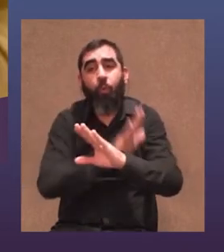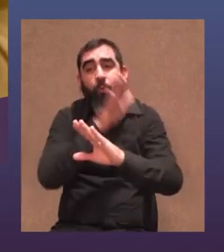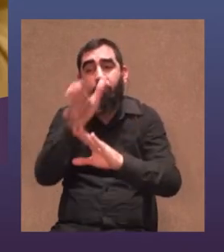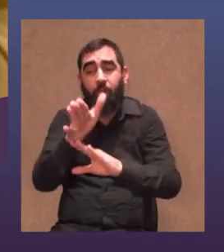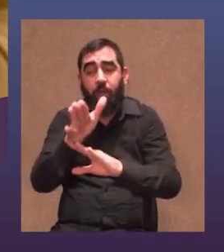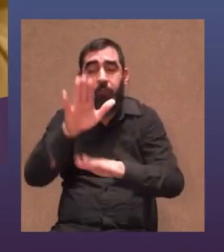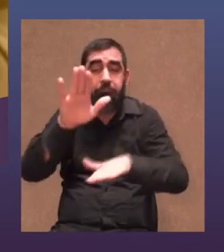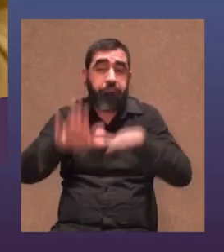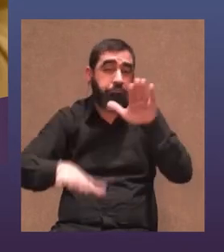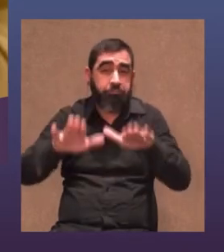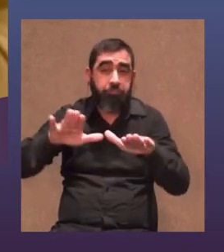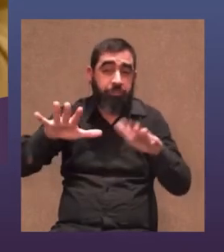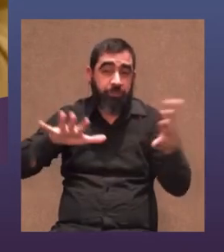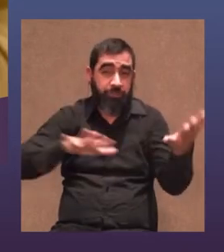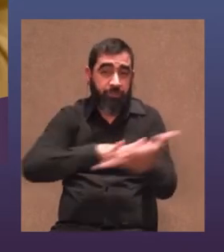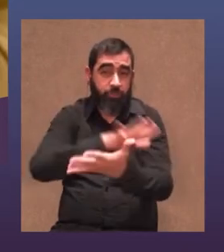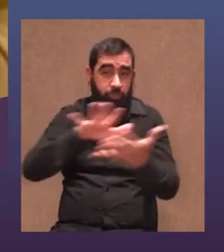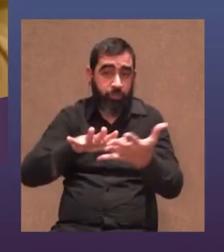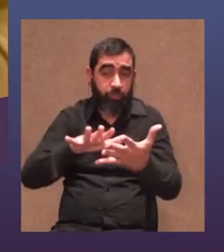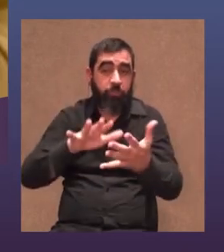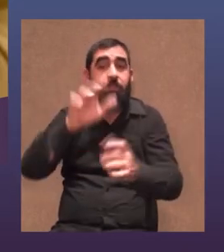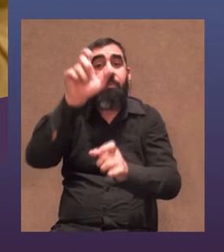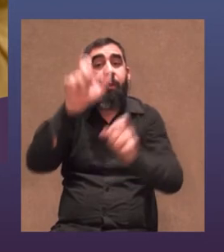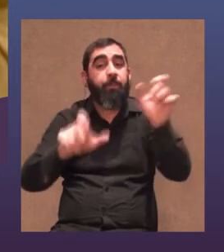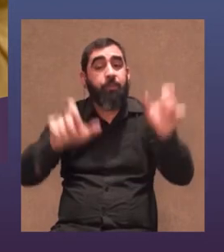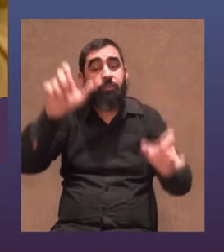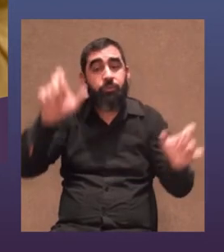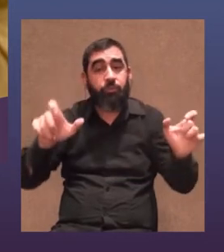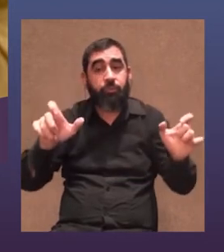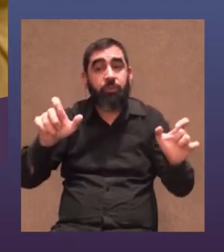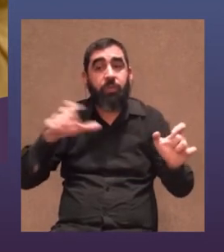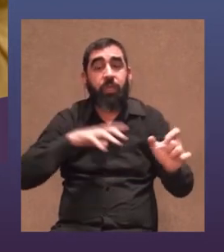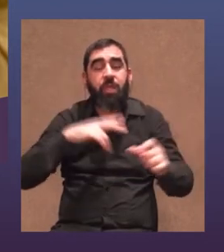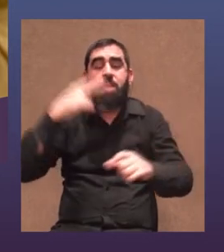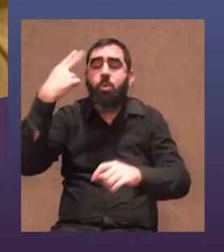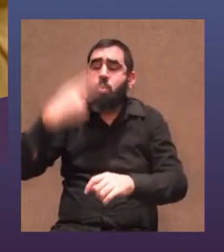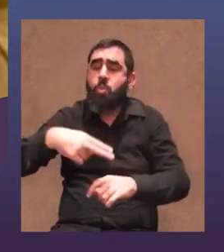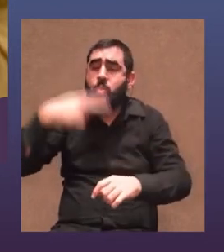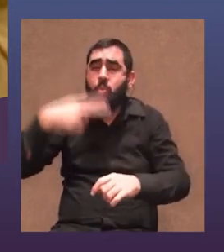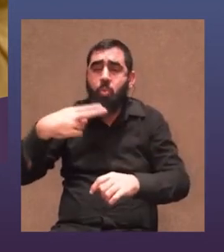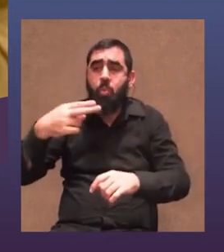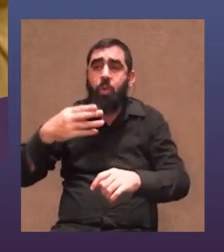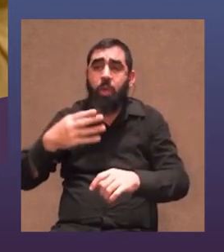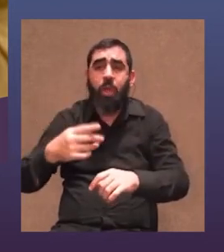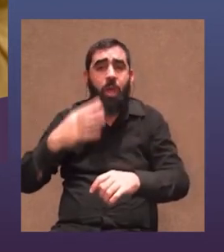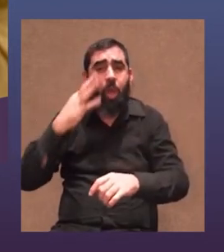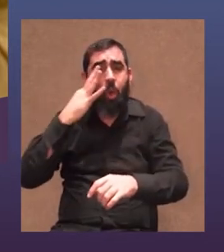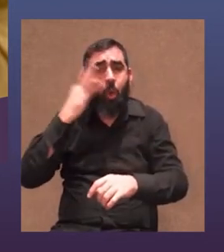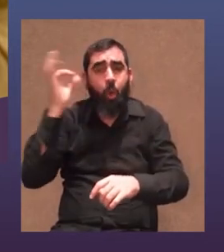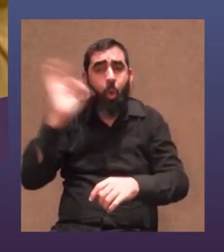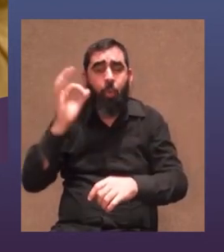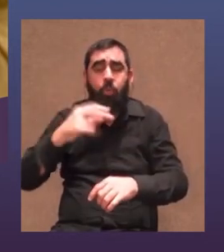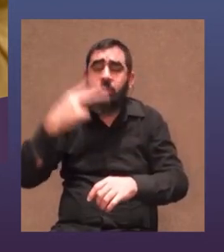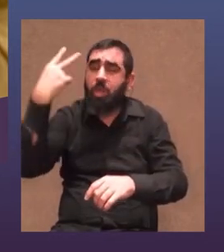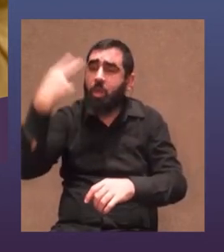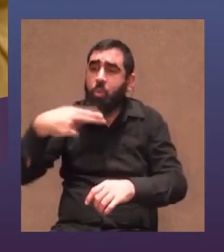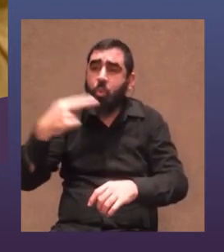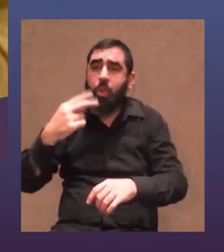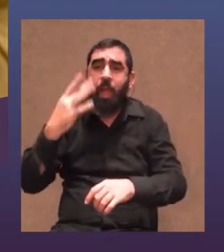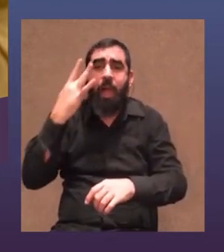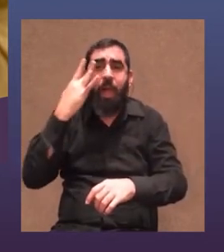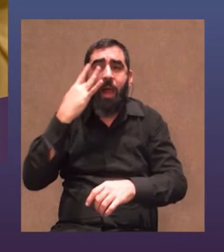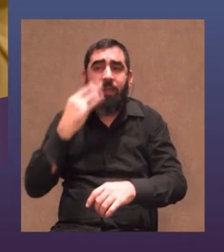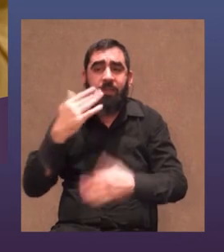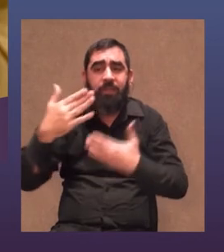presencial, para gente que nunca han tenido la oportunidad de tener un artista de verdad